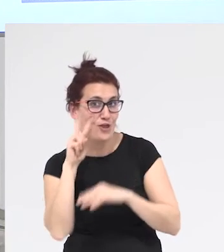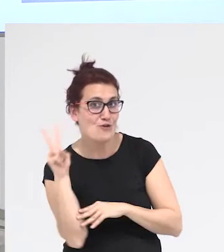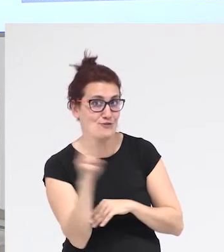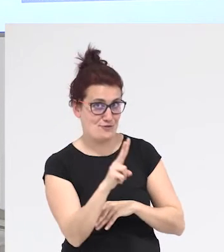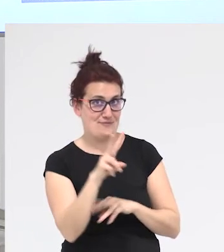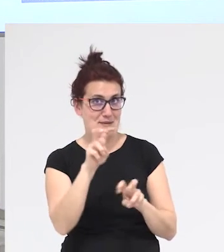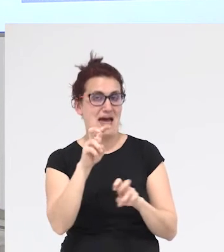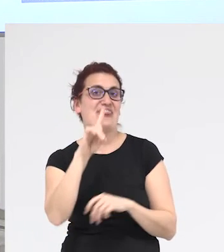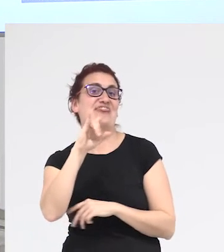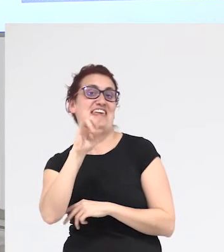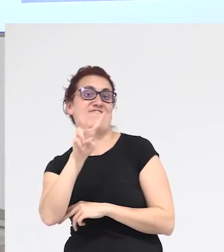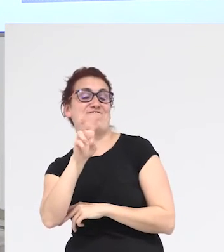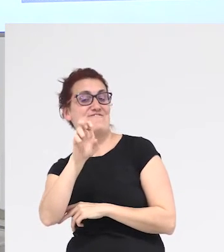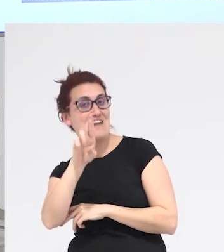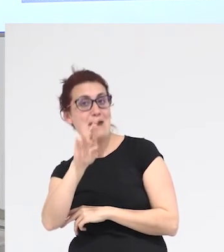Peace.